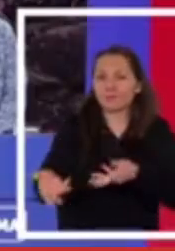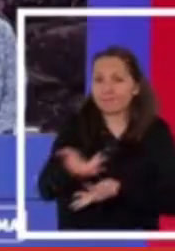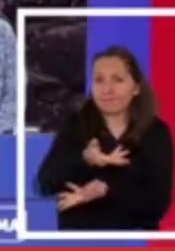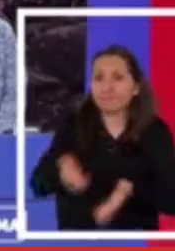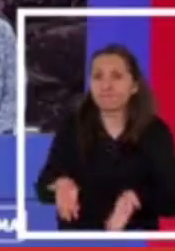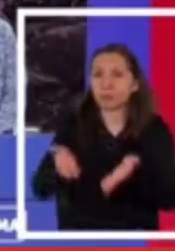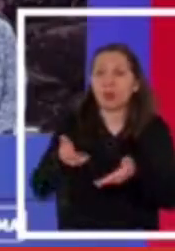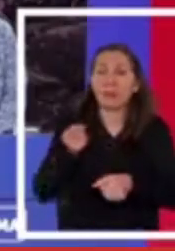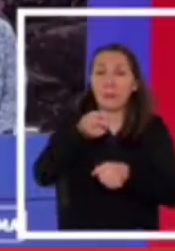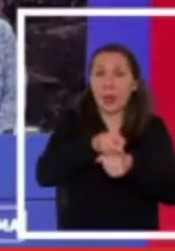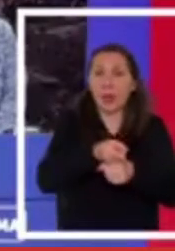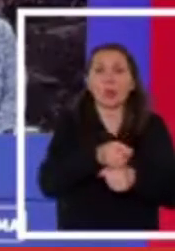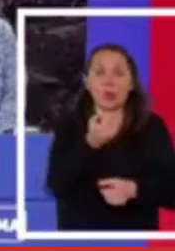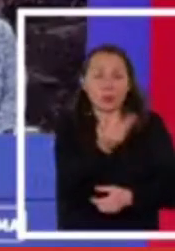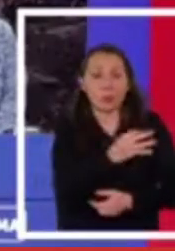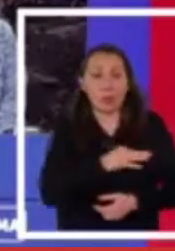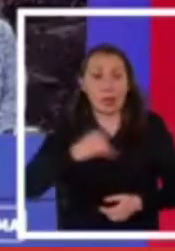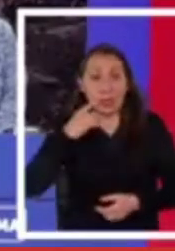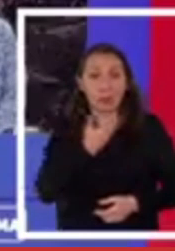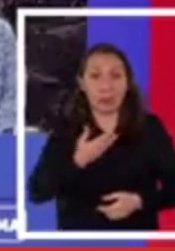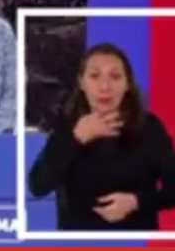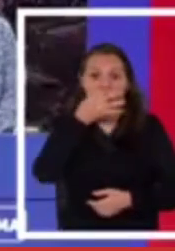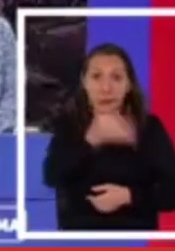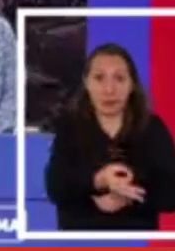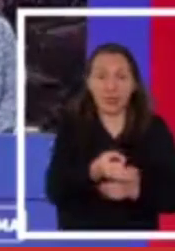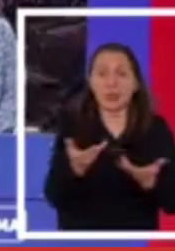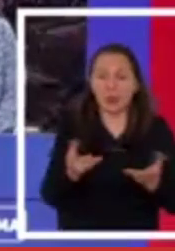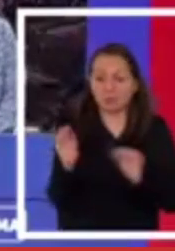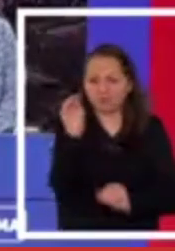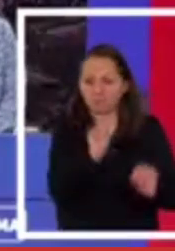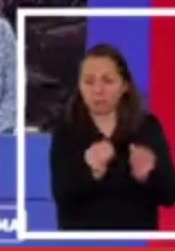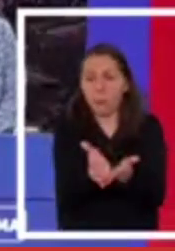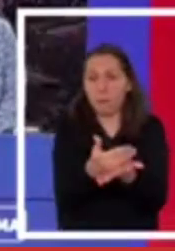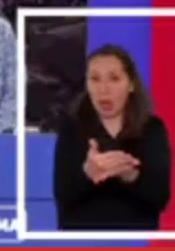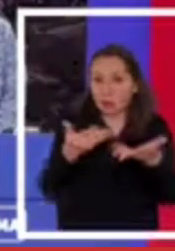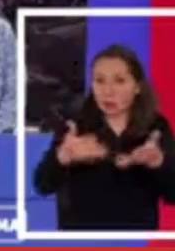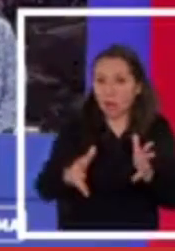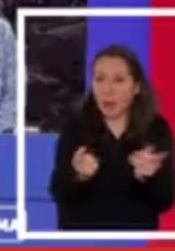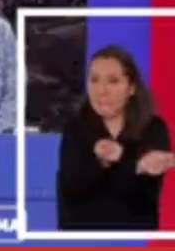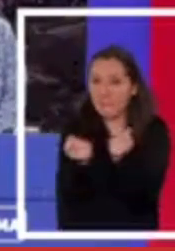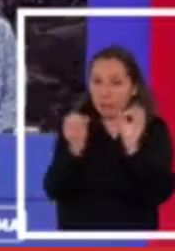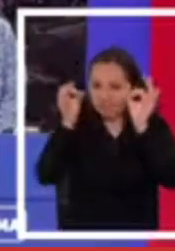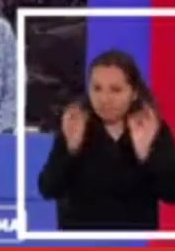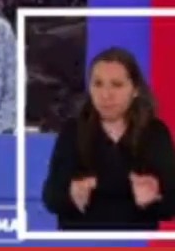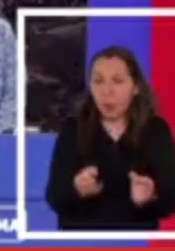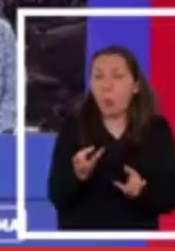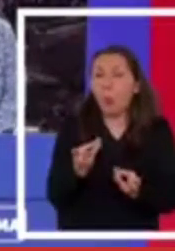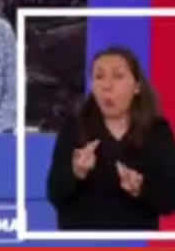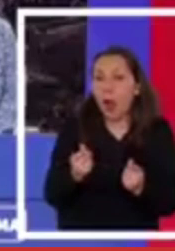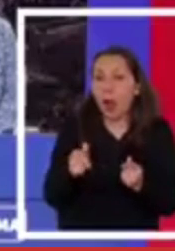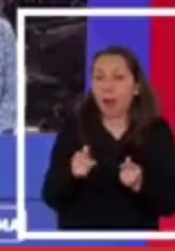ahí ha mandatado a usted ministro también al ministro grau para poder diseñar este plan si ya tiene montos concretos de cuánto